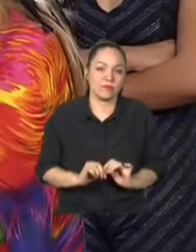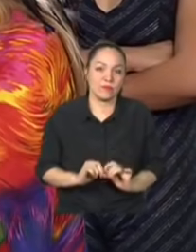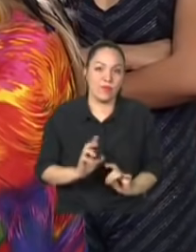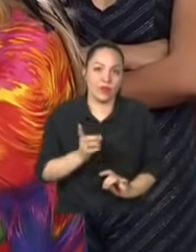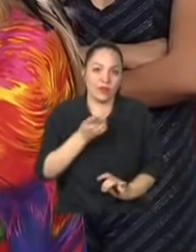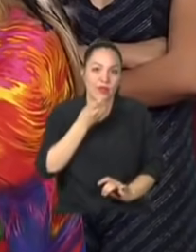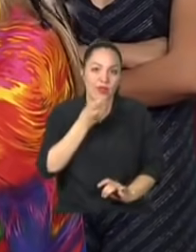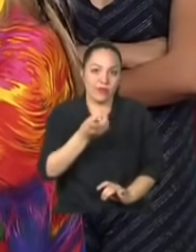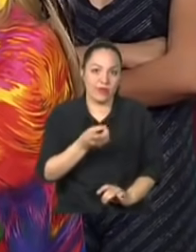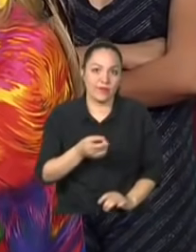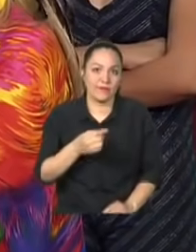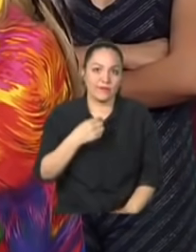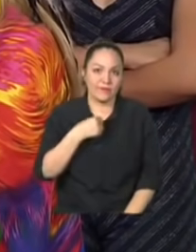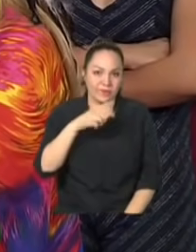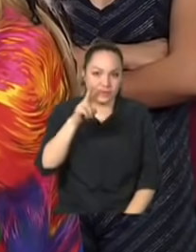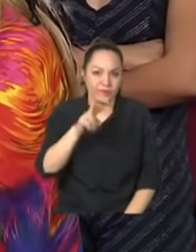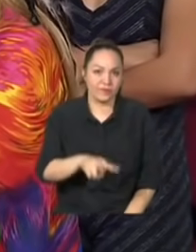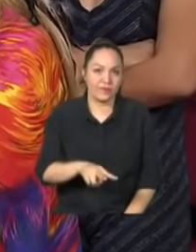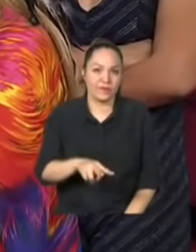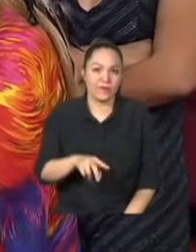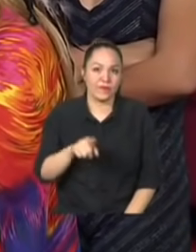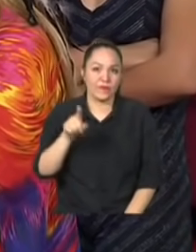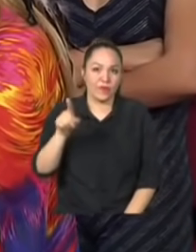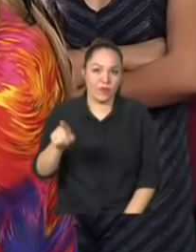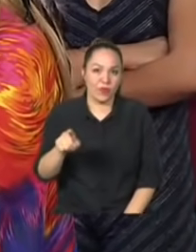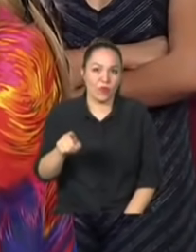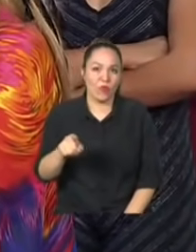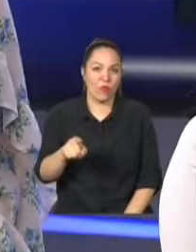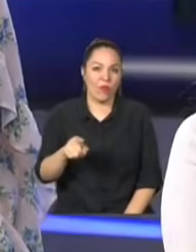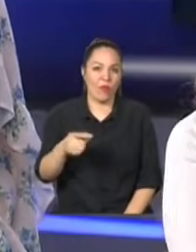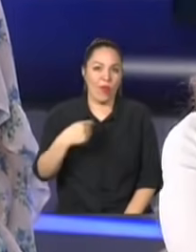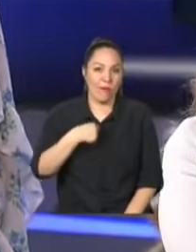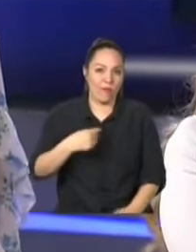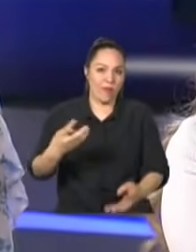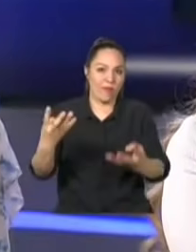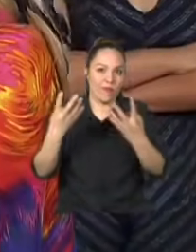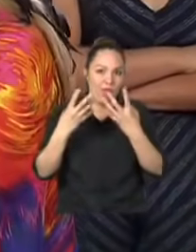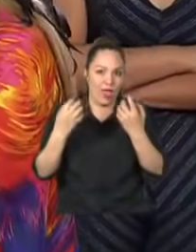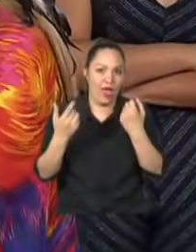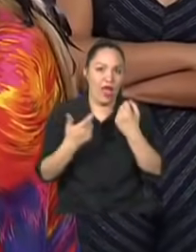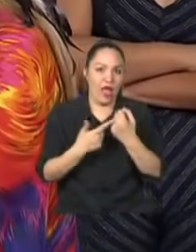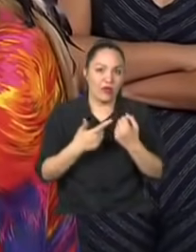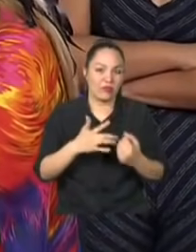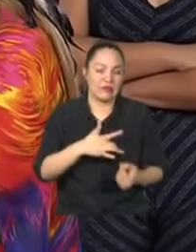Uh-huh. Es que, sinceramente, cuando me regañó fuera de cámaras, le tuve miedo. ¿Aceptas o no aceptas?